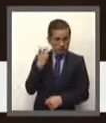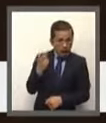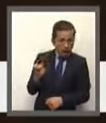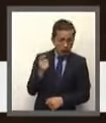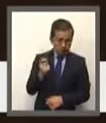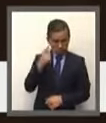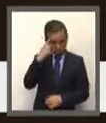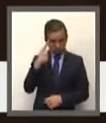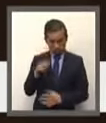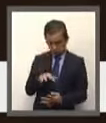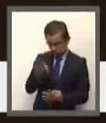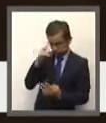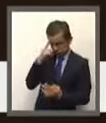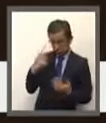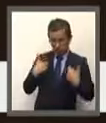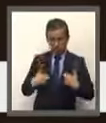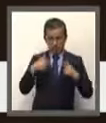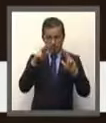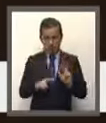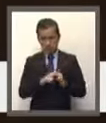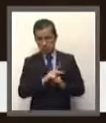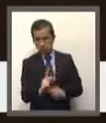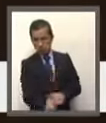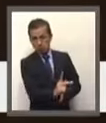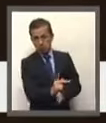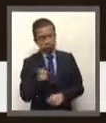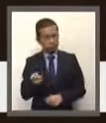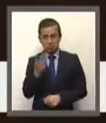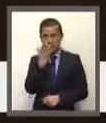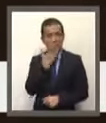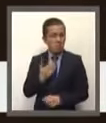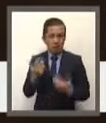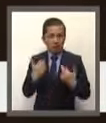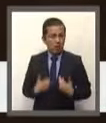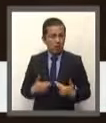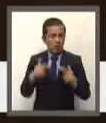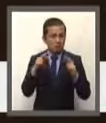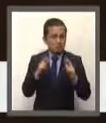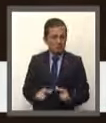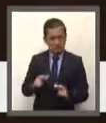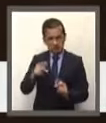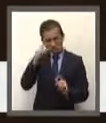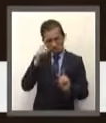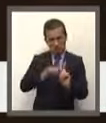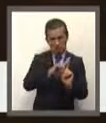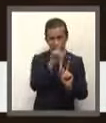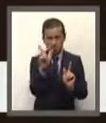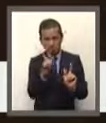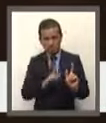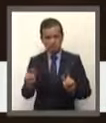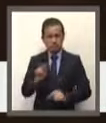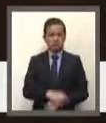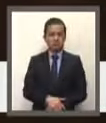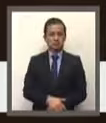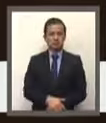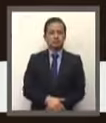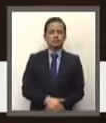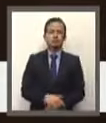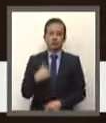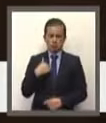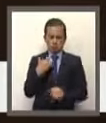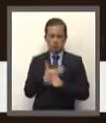como representantes de la soberanía popular ni del Pacto Federal. La iniciativa que les